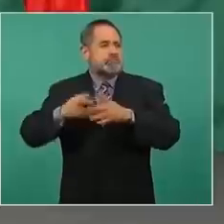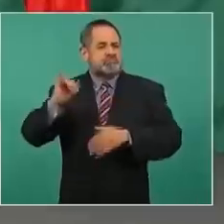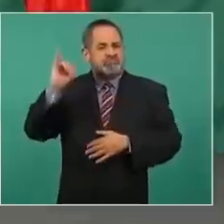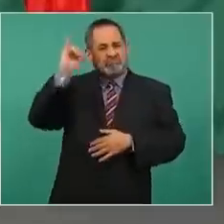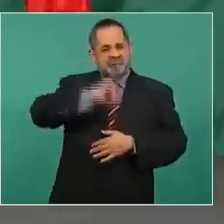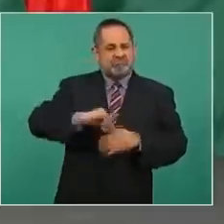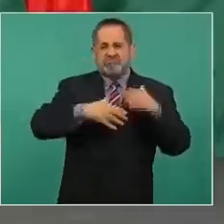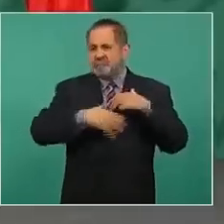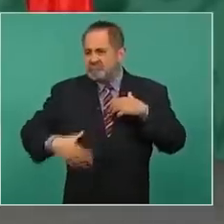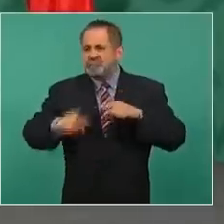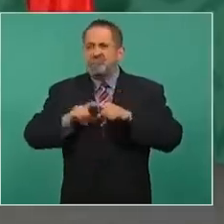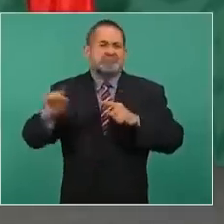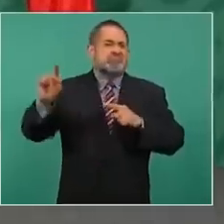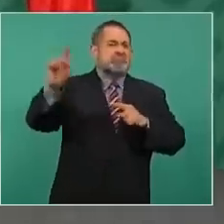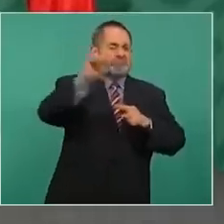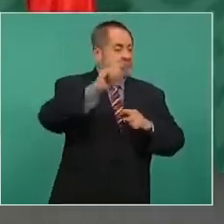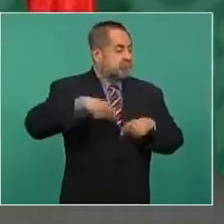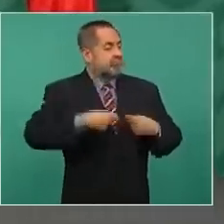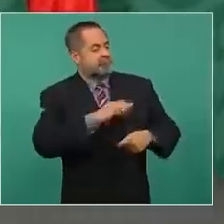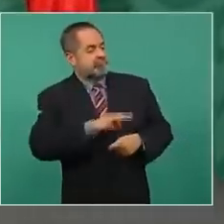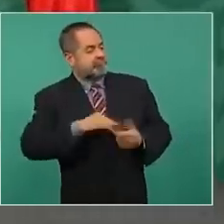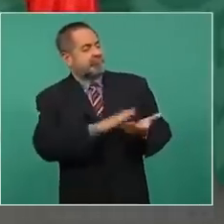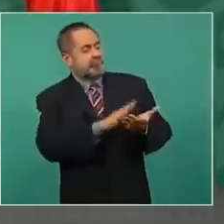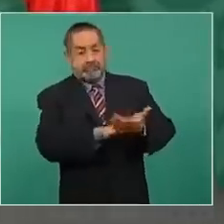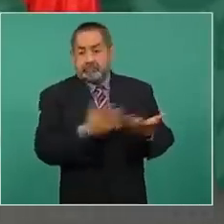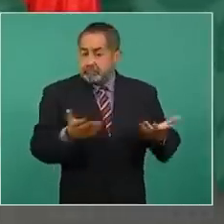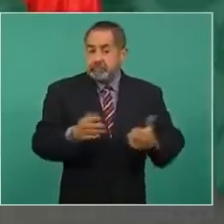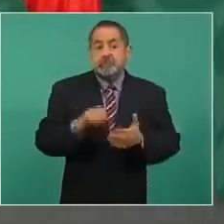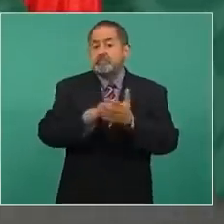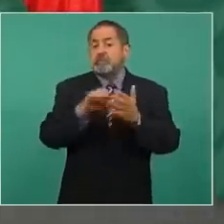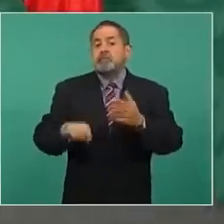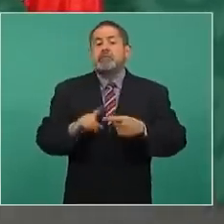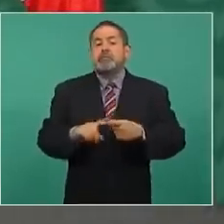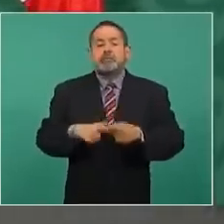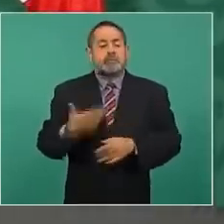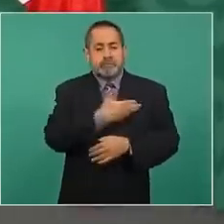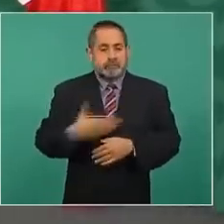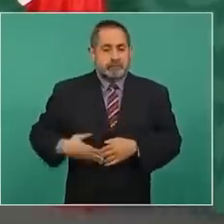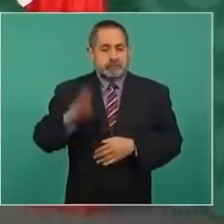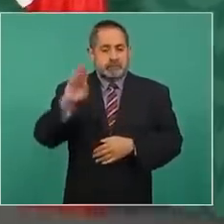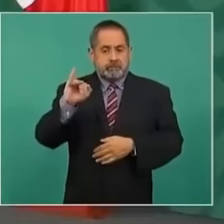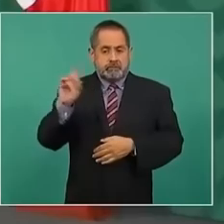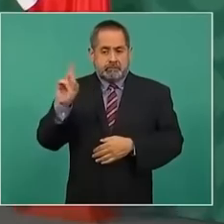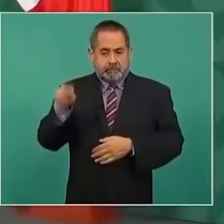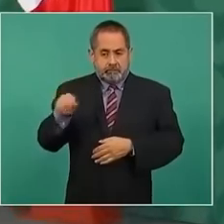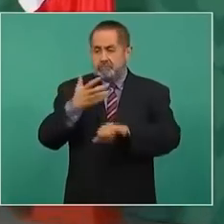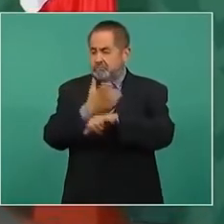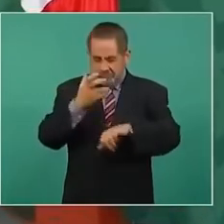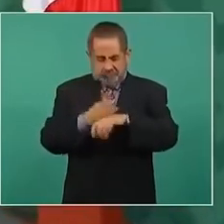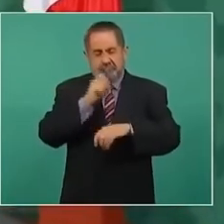estado lo hizo el presidente biden de Estados